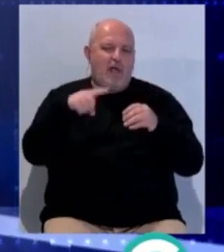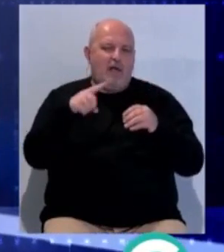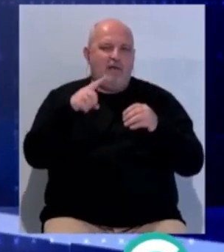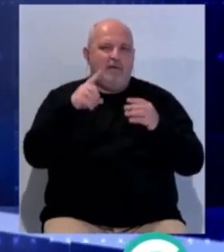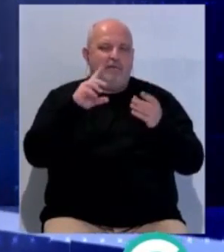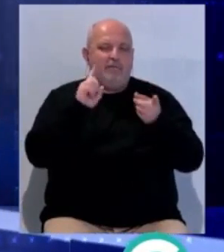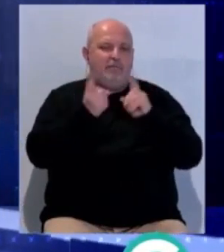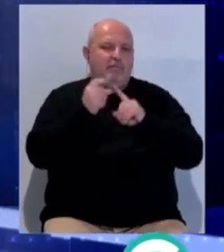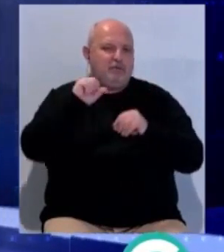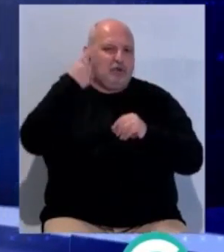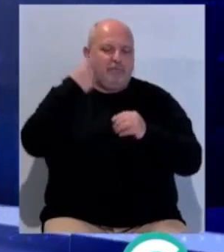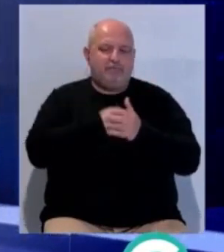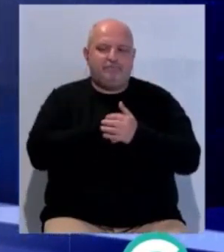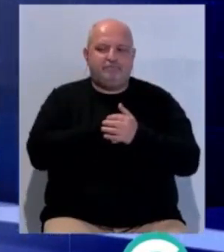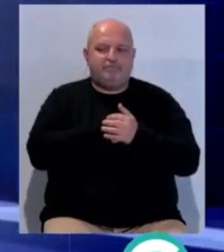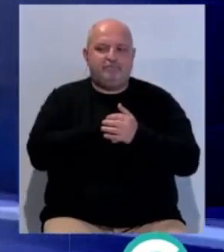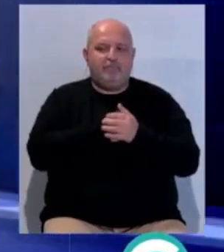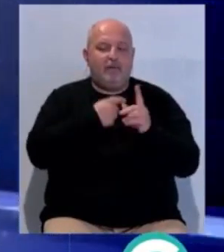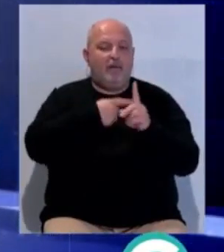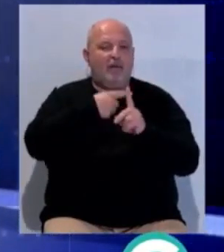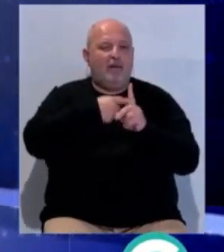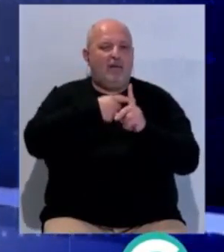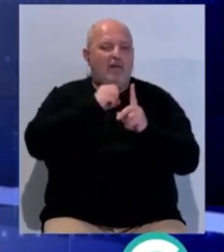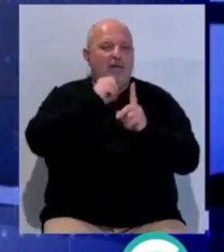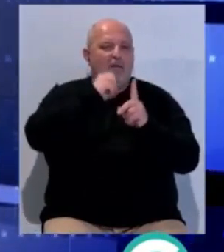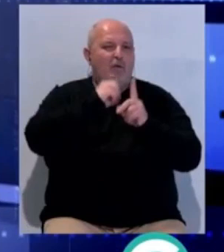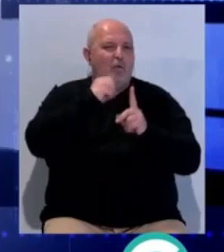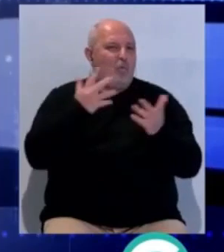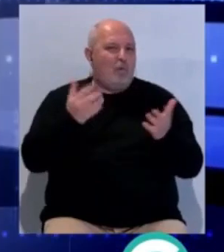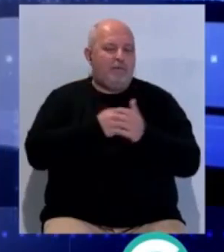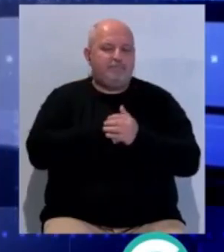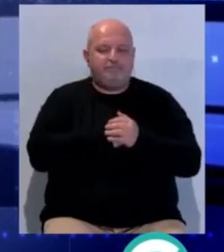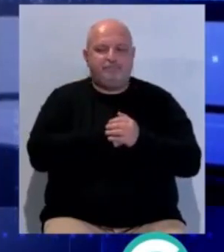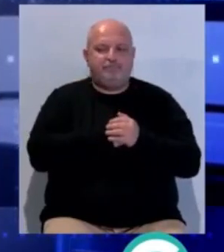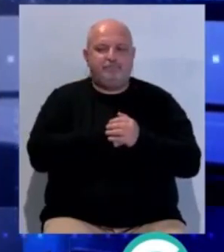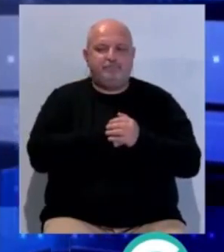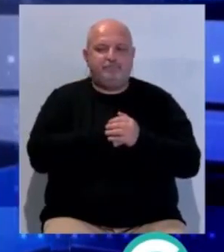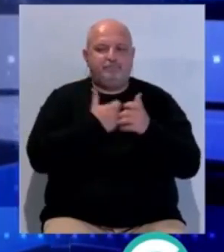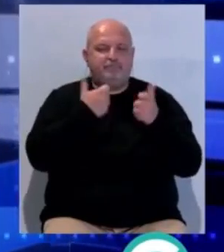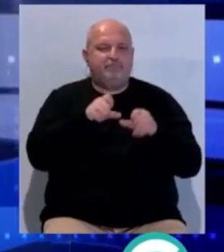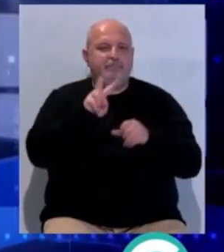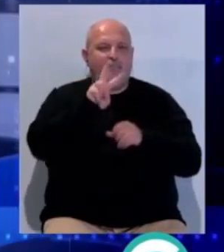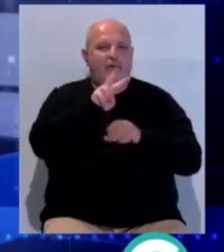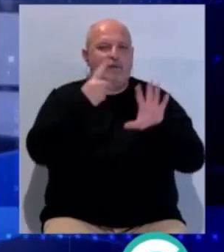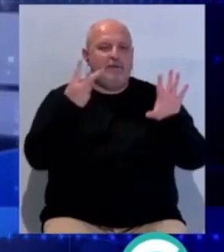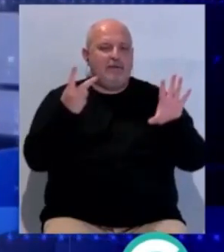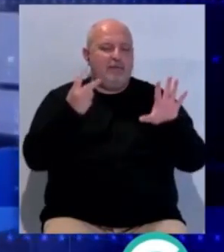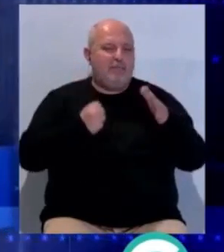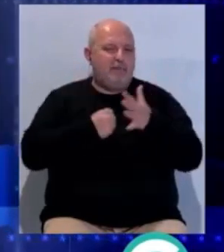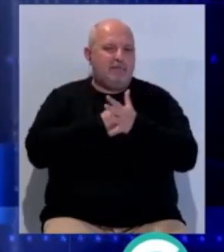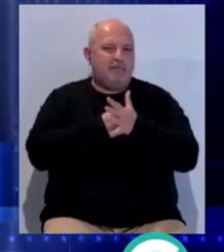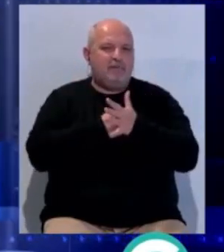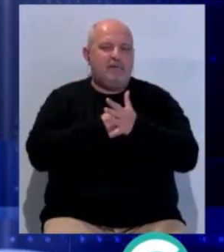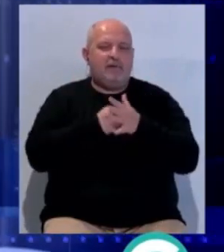evolucionando a despejado. Los valores extremos en cuanto a las temperaturas variarán entre los 27 grados de